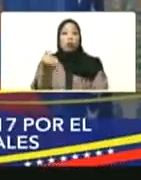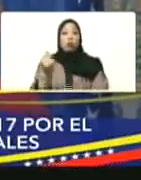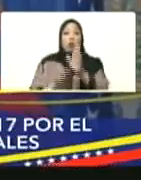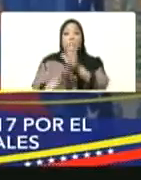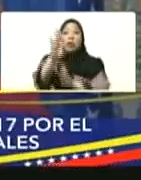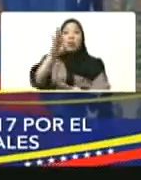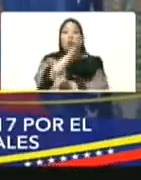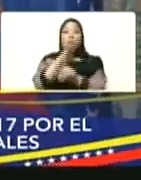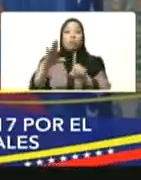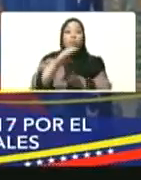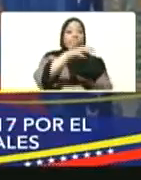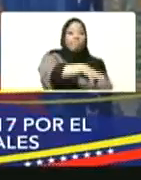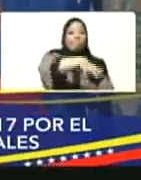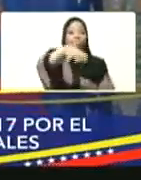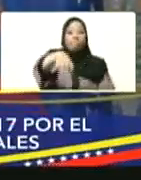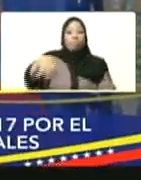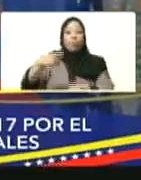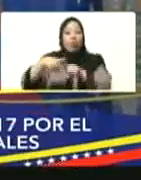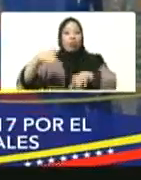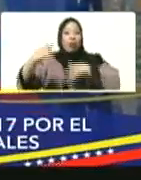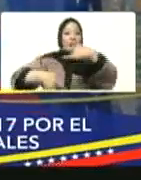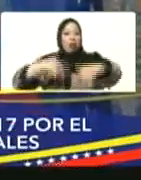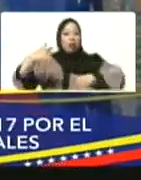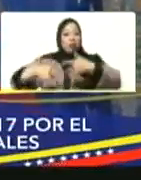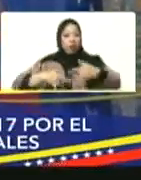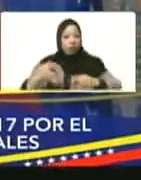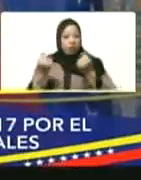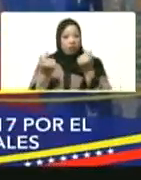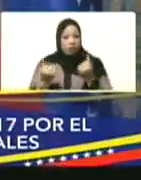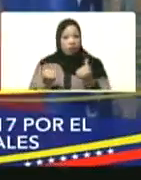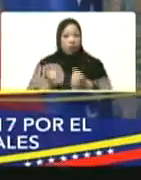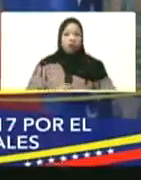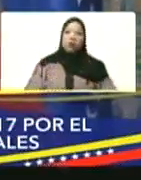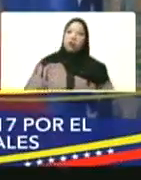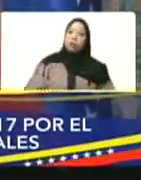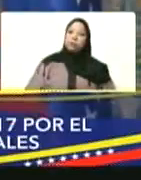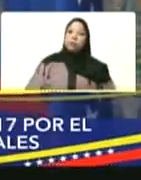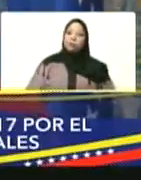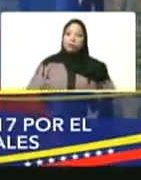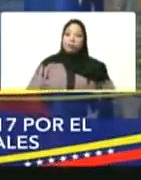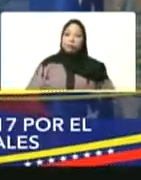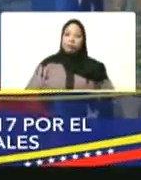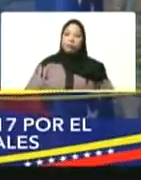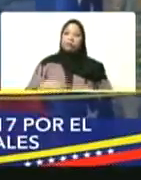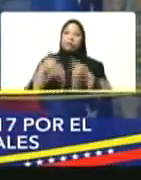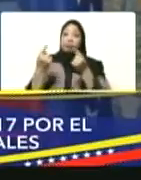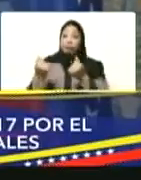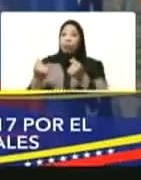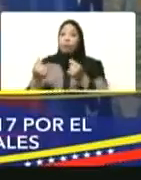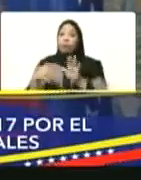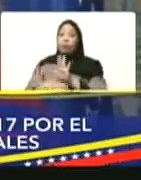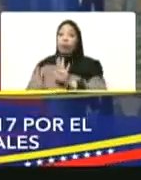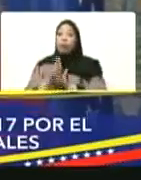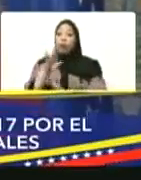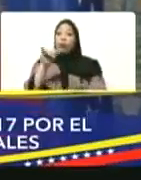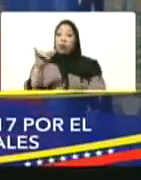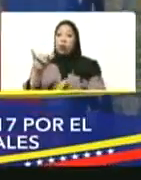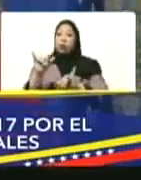de la economía. Et c'est ainsi que petit à petit nous avons réussi à récupérer l'économie et à créer